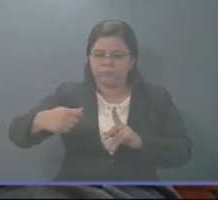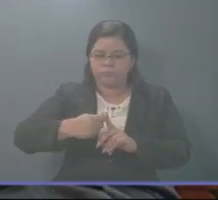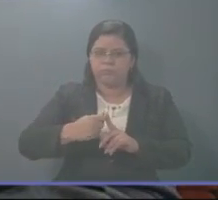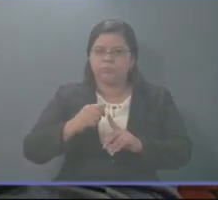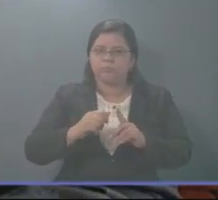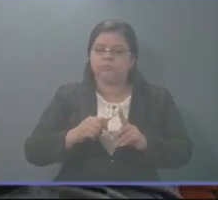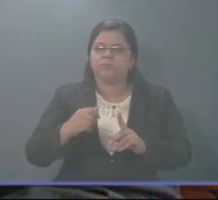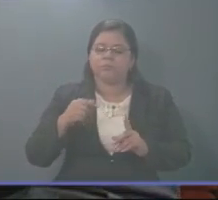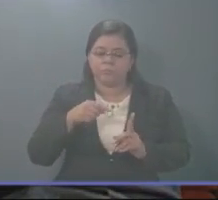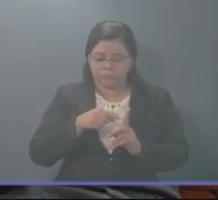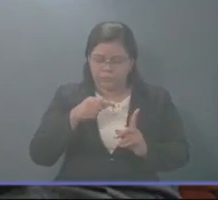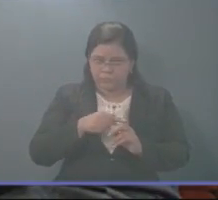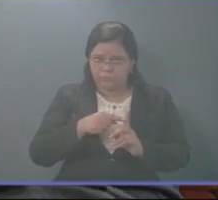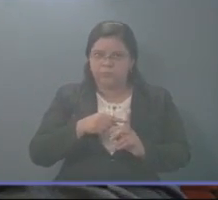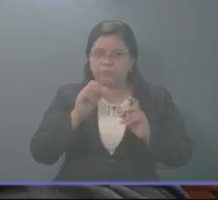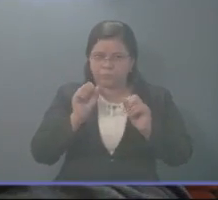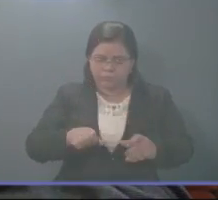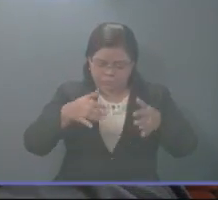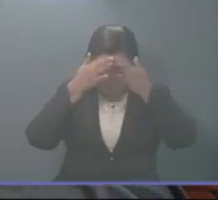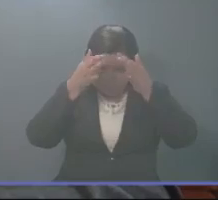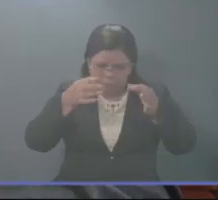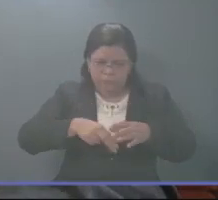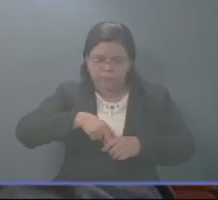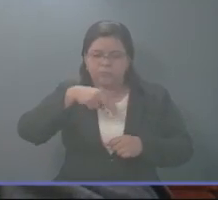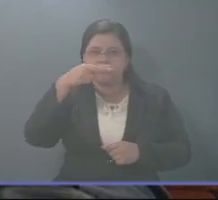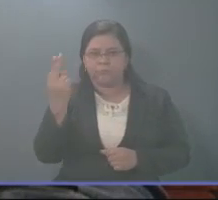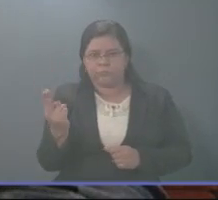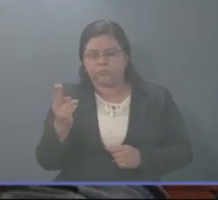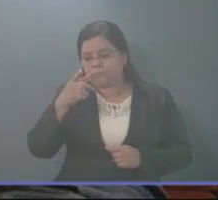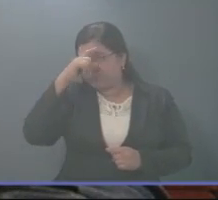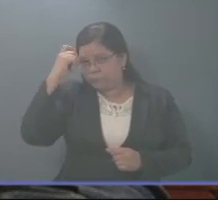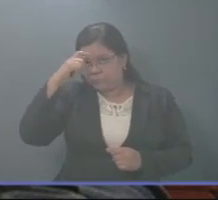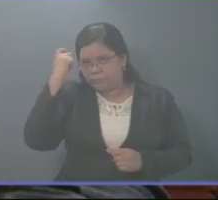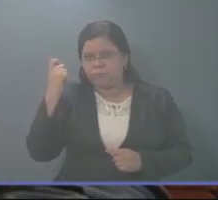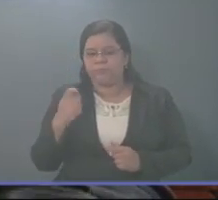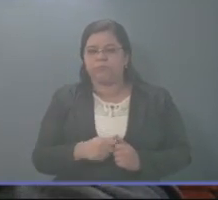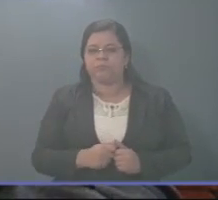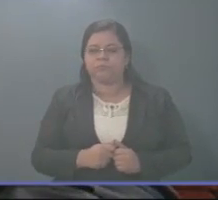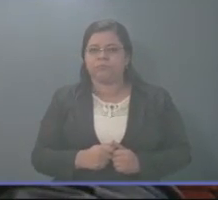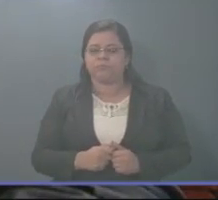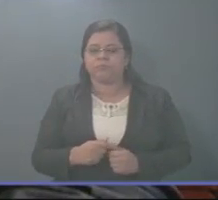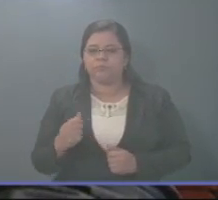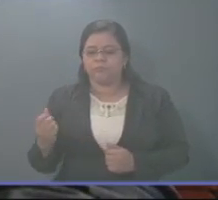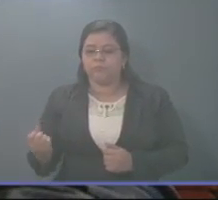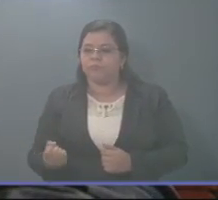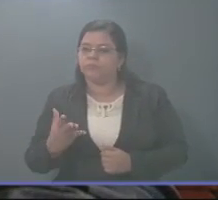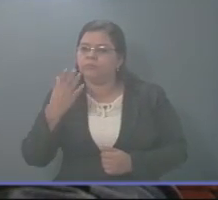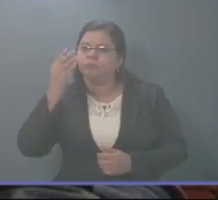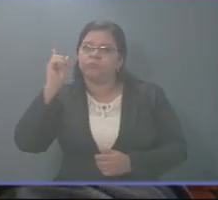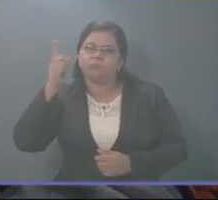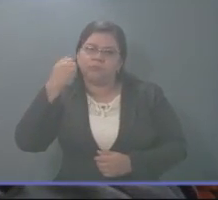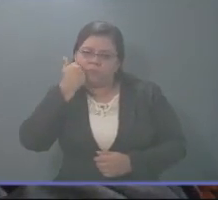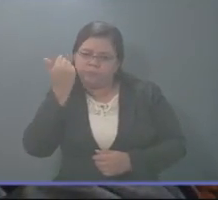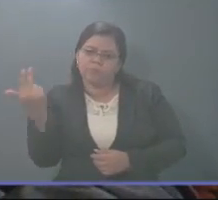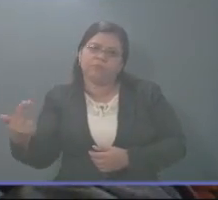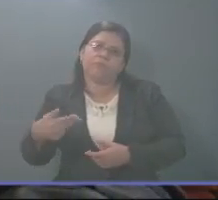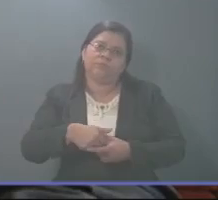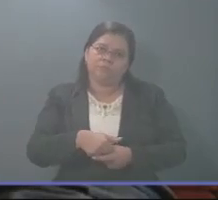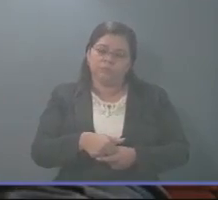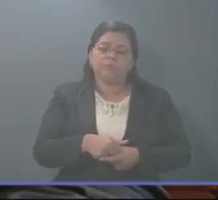puedan retirarse de las aulas. Decía un colega que me antecedió que si bien es cierto